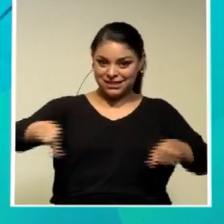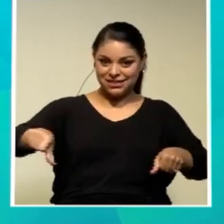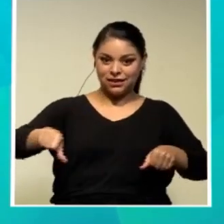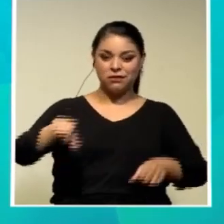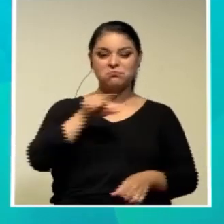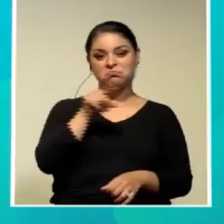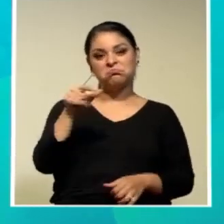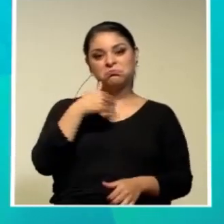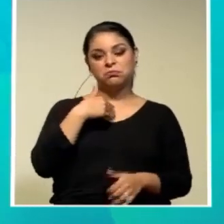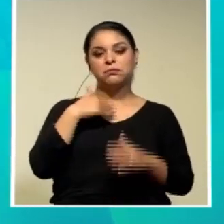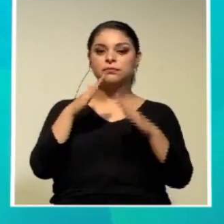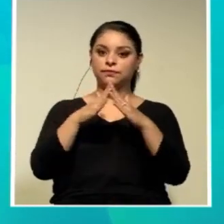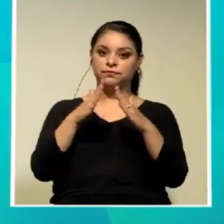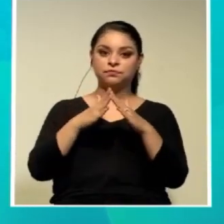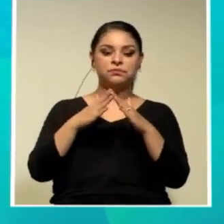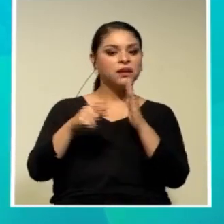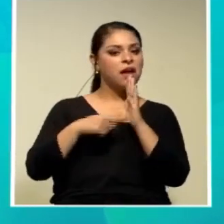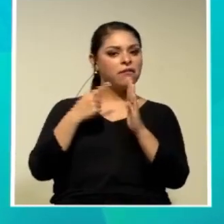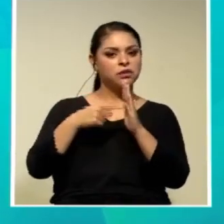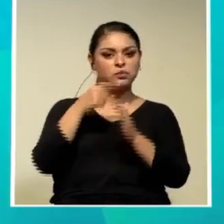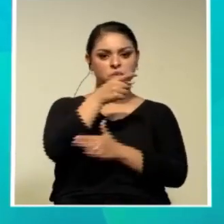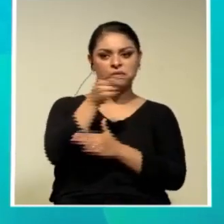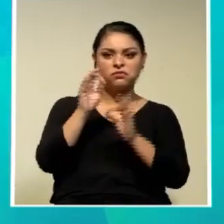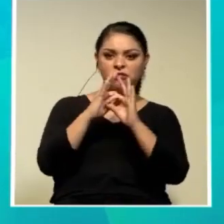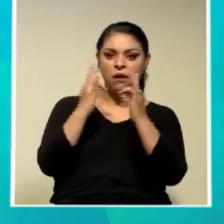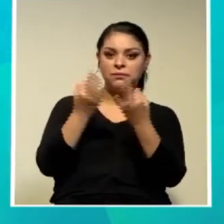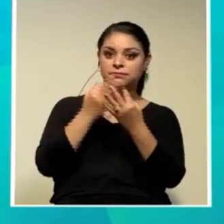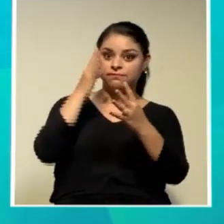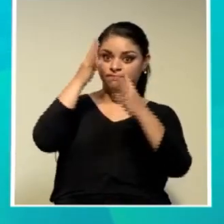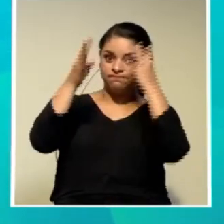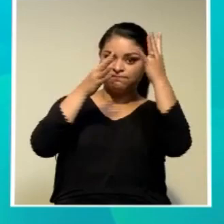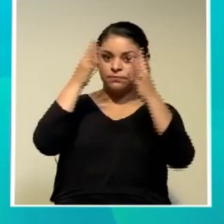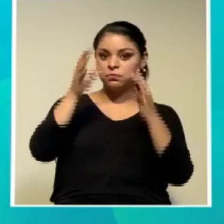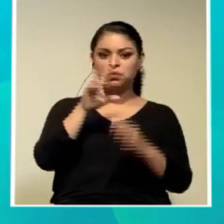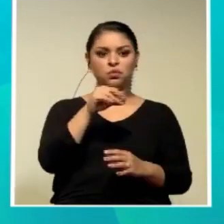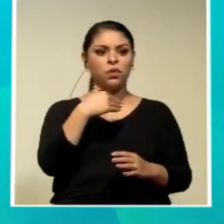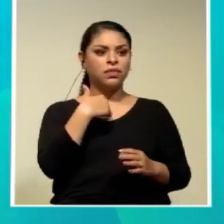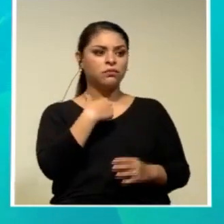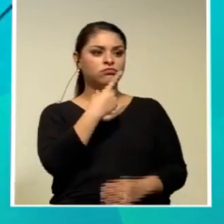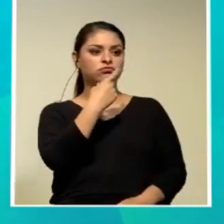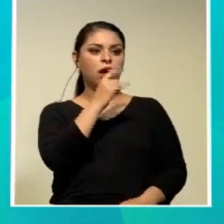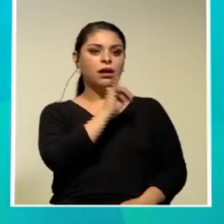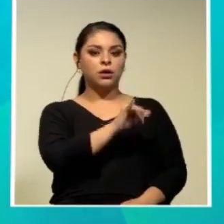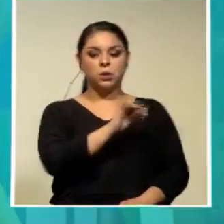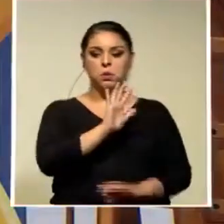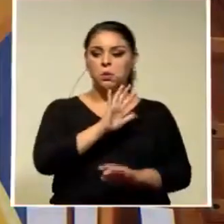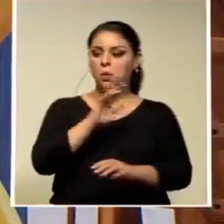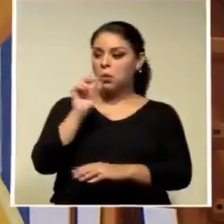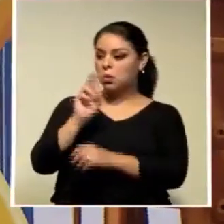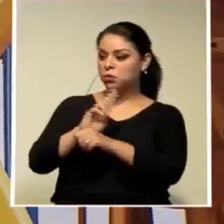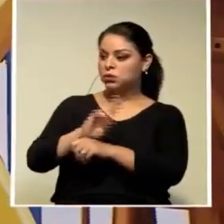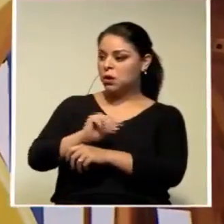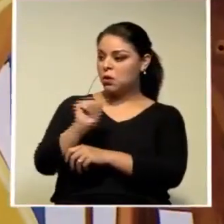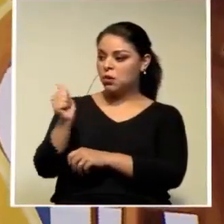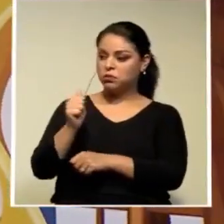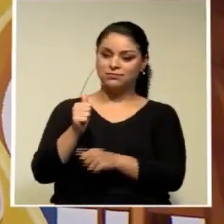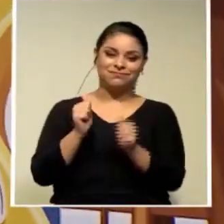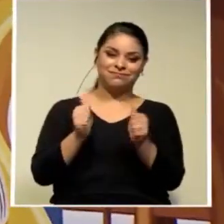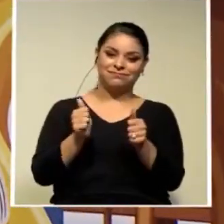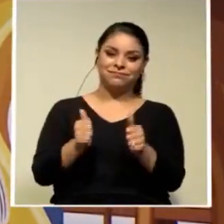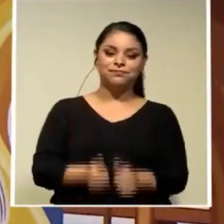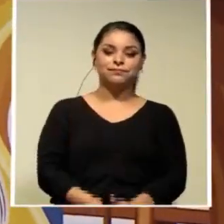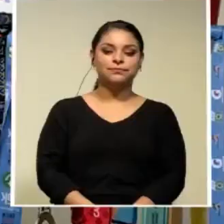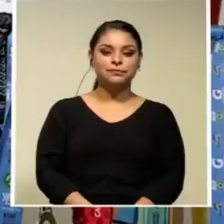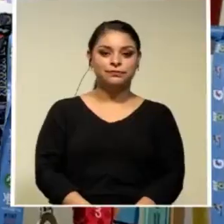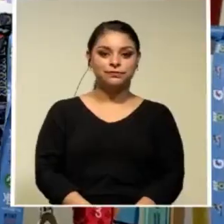veces las familias son muy creativas. Excelente. Y no tienen alguno de los elementos, pero utilizan otros y los utilizan muy bien. ¿Verdad? Muy